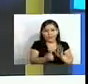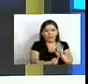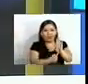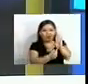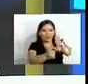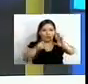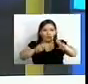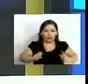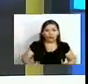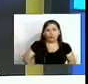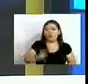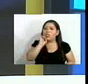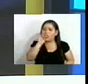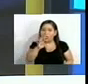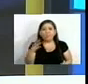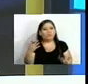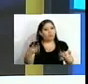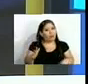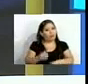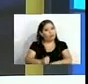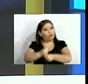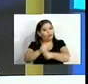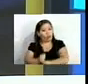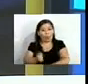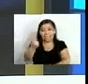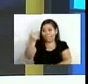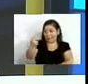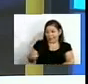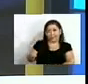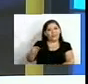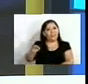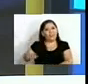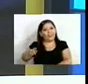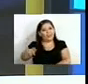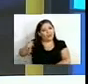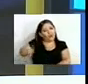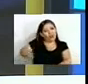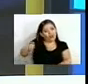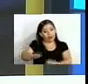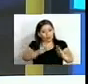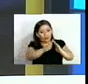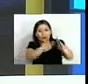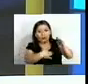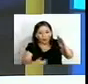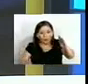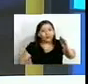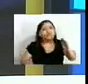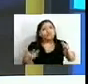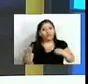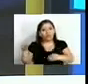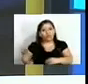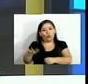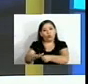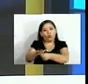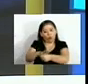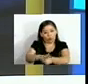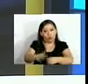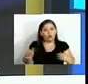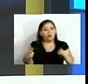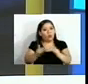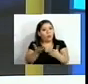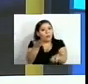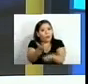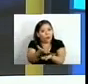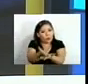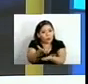gobierno confirmaron que el secretario jurídico de la presidencia ha dado positivo a coronavirus. Además, se refirieron a la propuesta